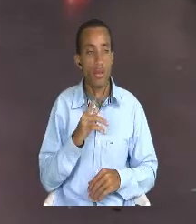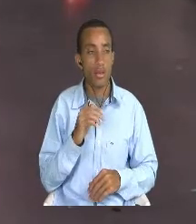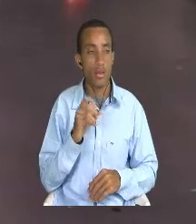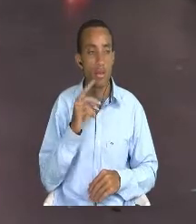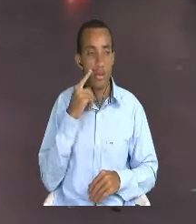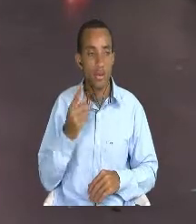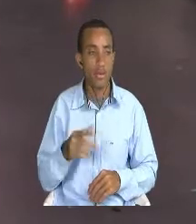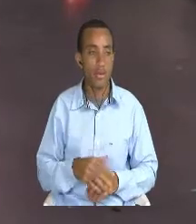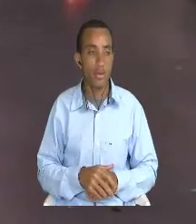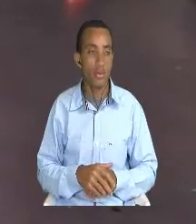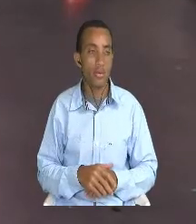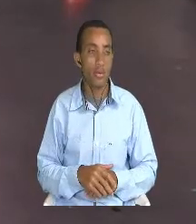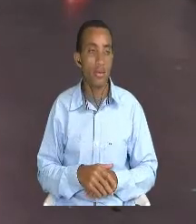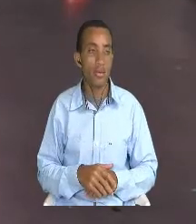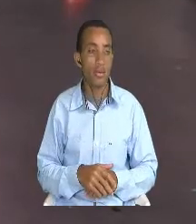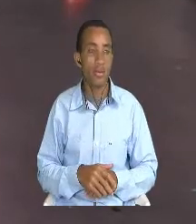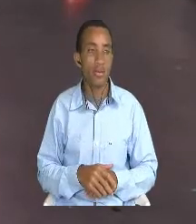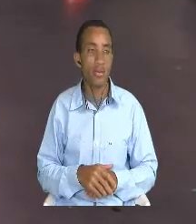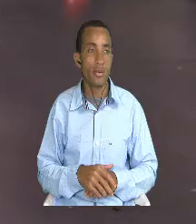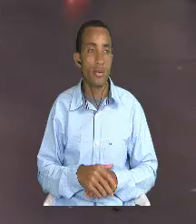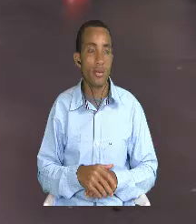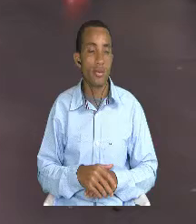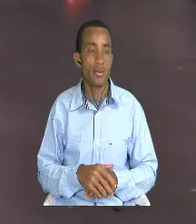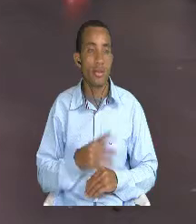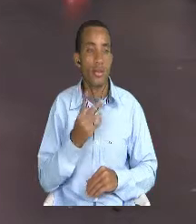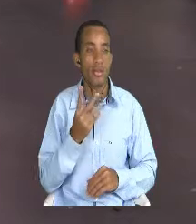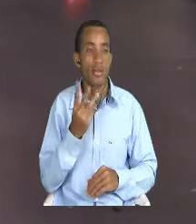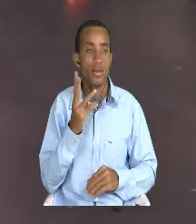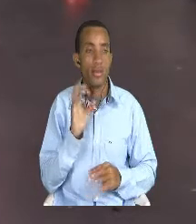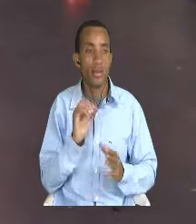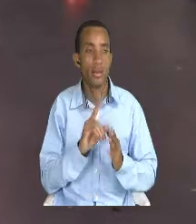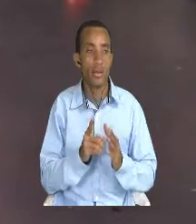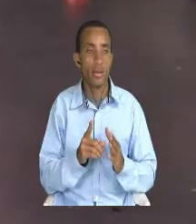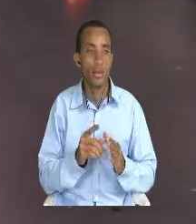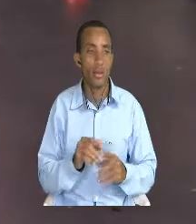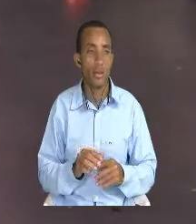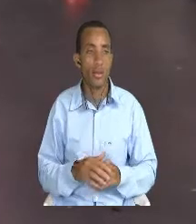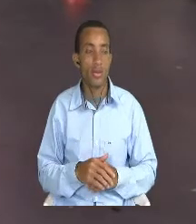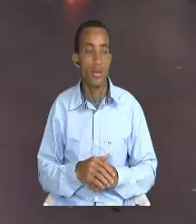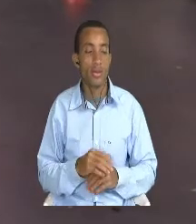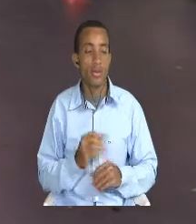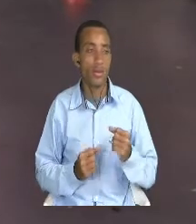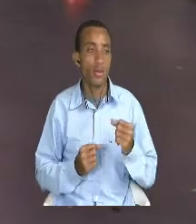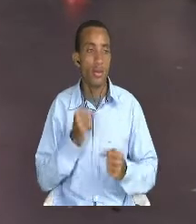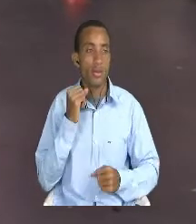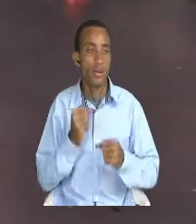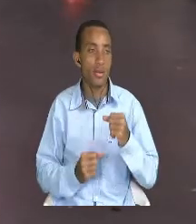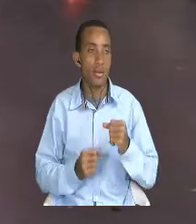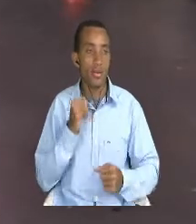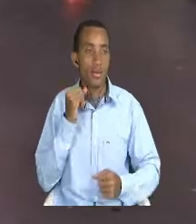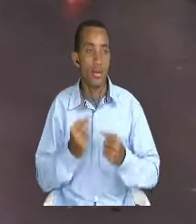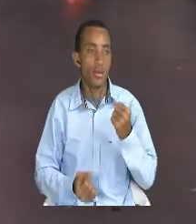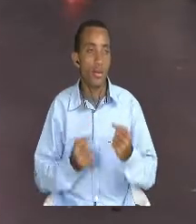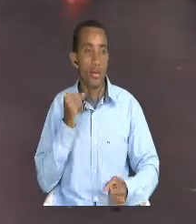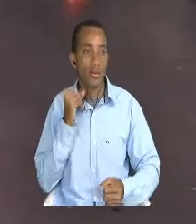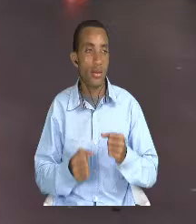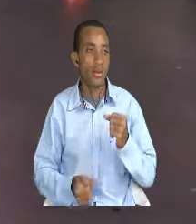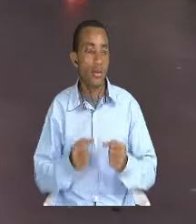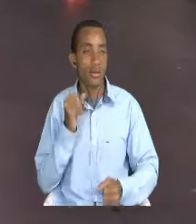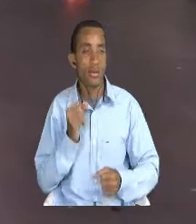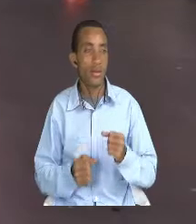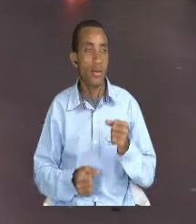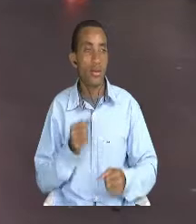brazos. ¿Listo? Vamos a pedirle que haga 30 segundos de skipping. Dale, nos fuimos, arriba. Ahora muevo los brazos, también muevo los brazos. Dale, dale, dale,